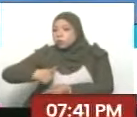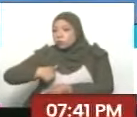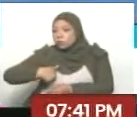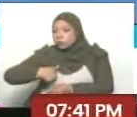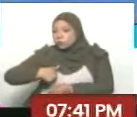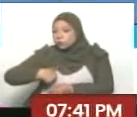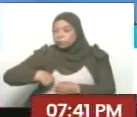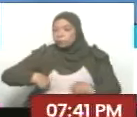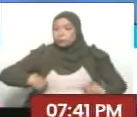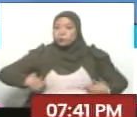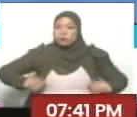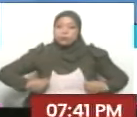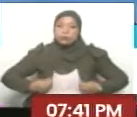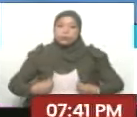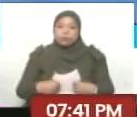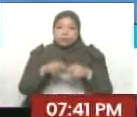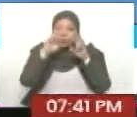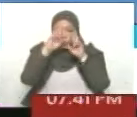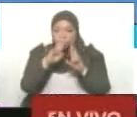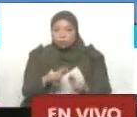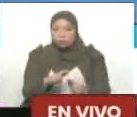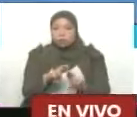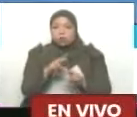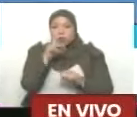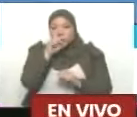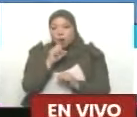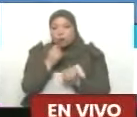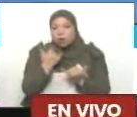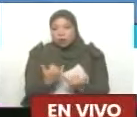Y tenemos que hacerla respetar como la hemos hecho respetar.